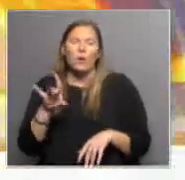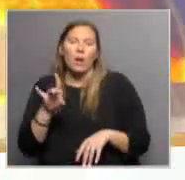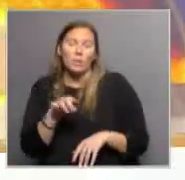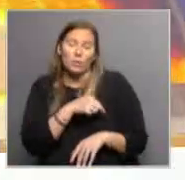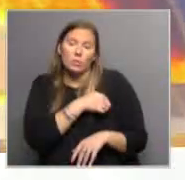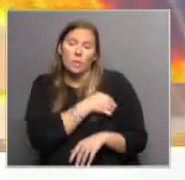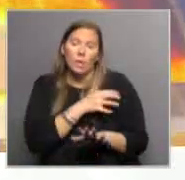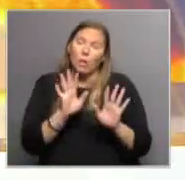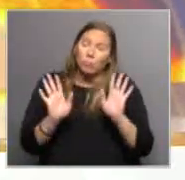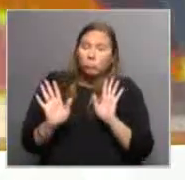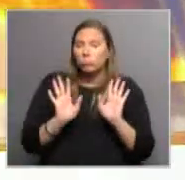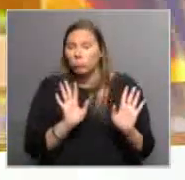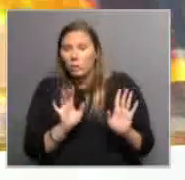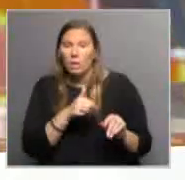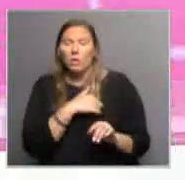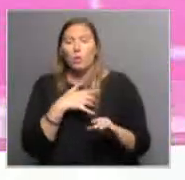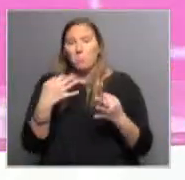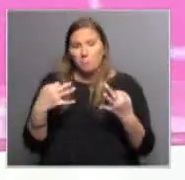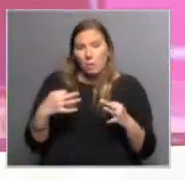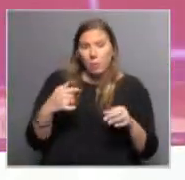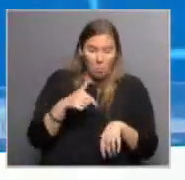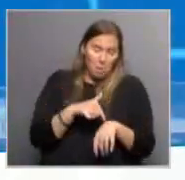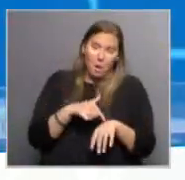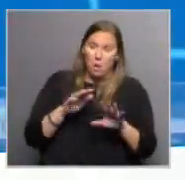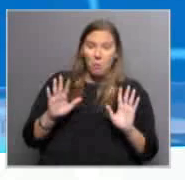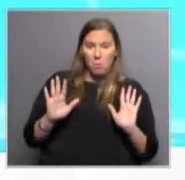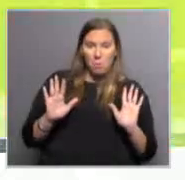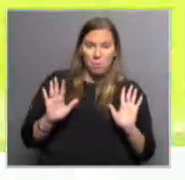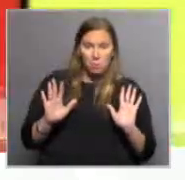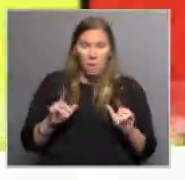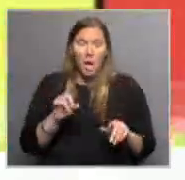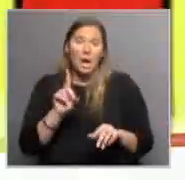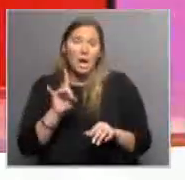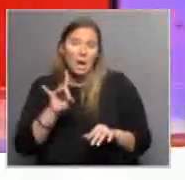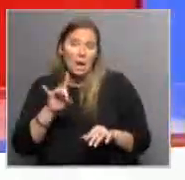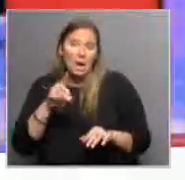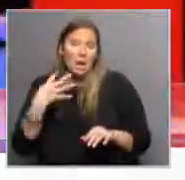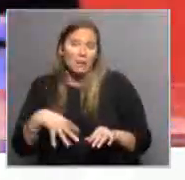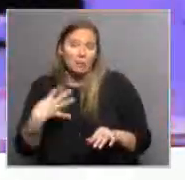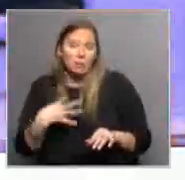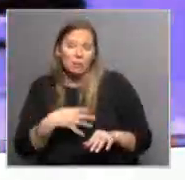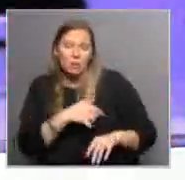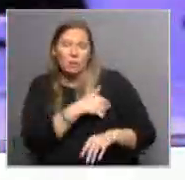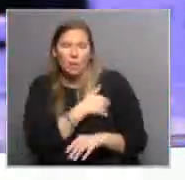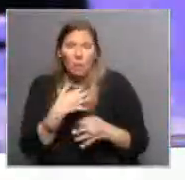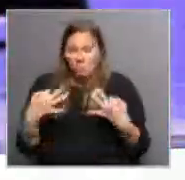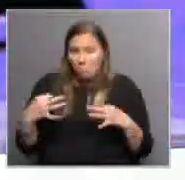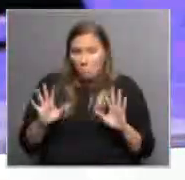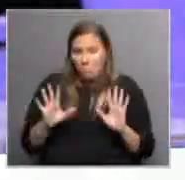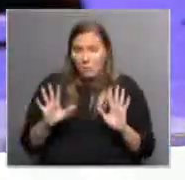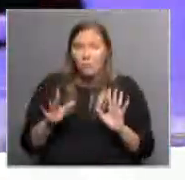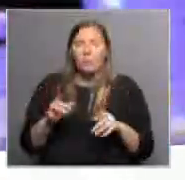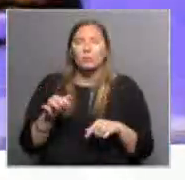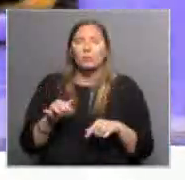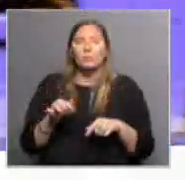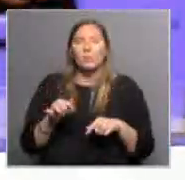Una 14 grados, bueno, no está tan mal la temperatura para la hora que es, ¿verdad? 14 grados, se banca, en invierno está bien, ¿no? Bueno, en